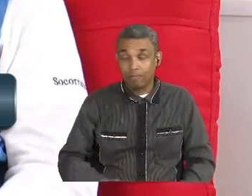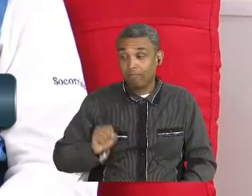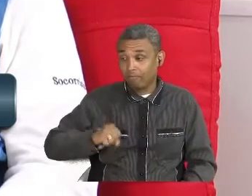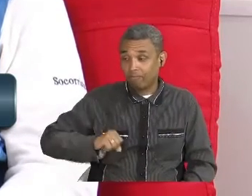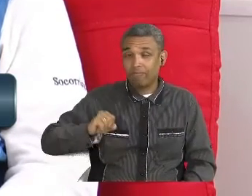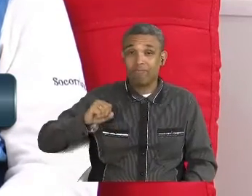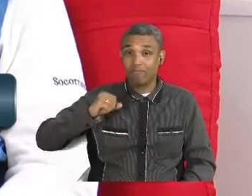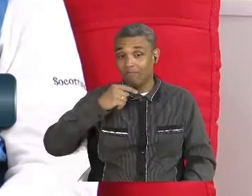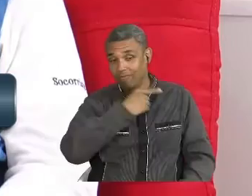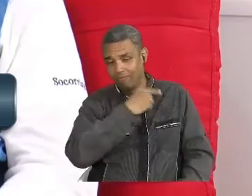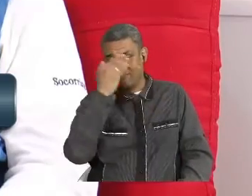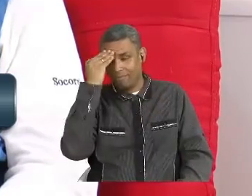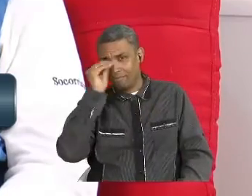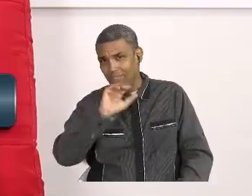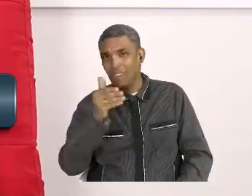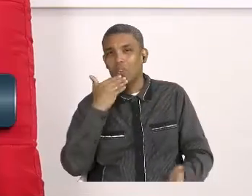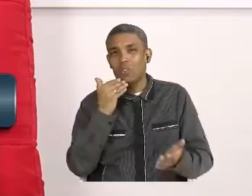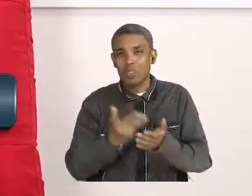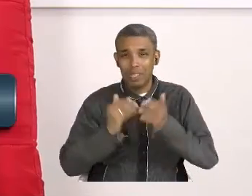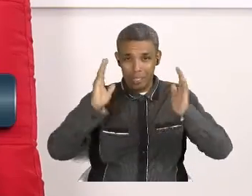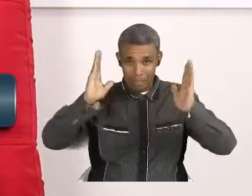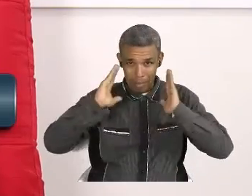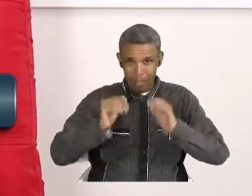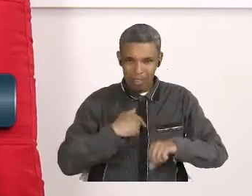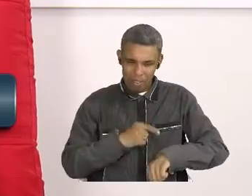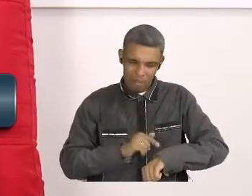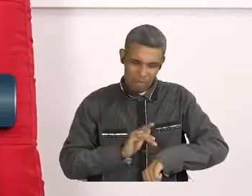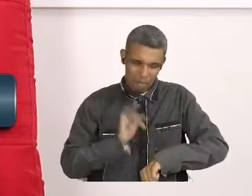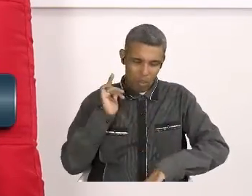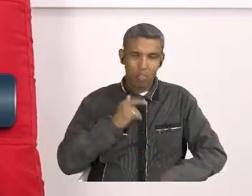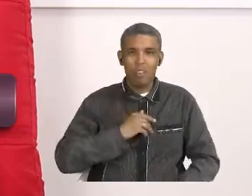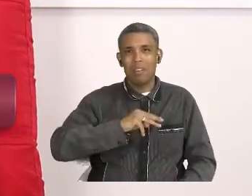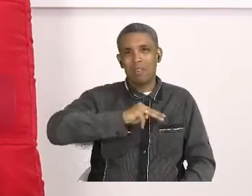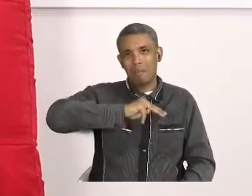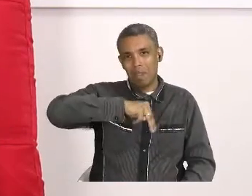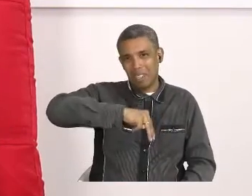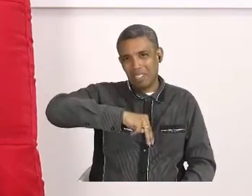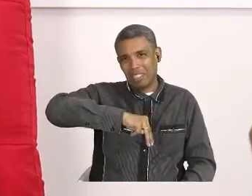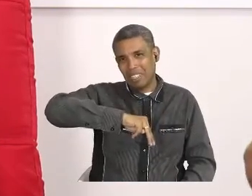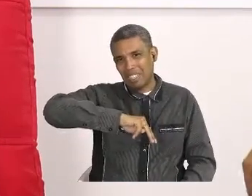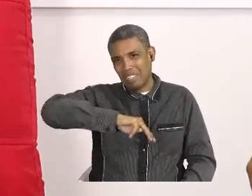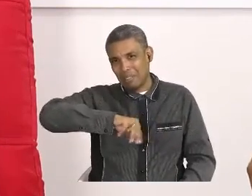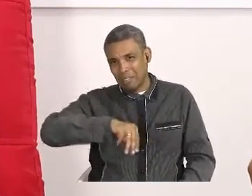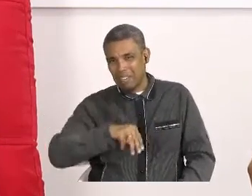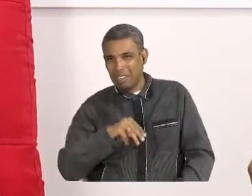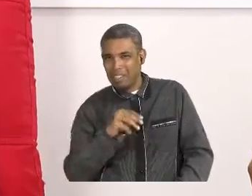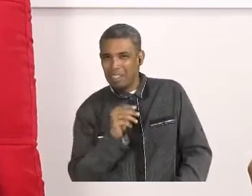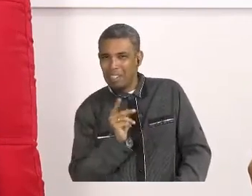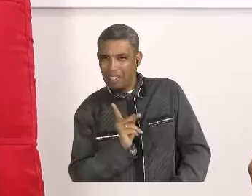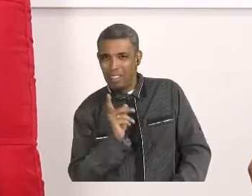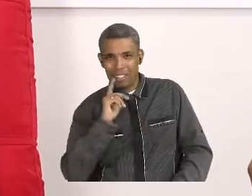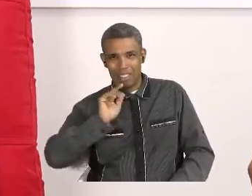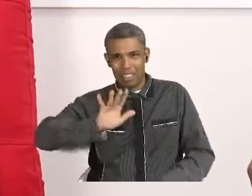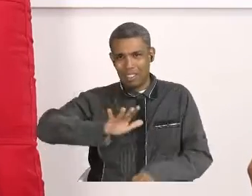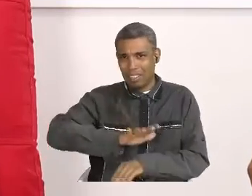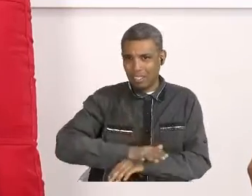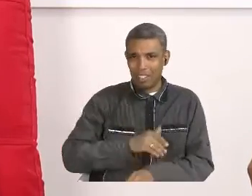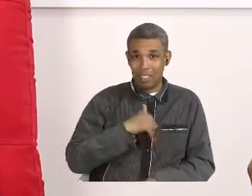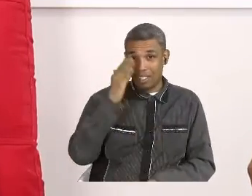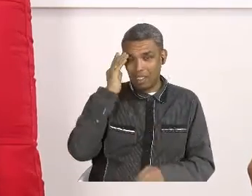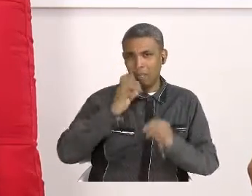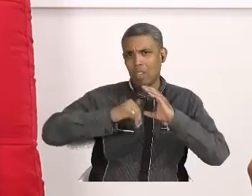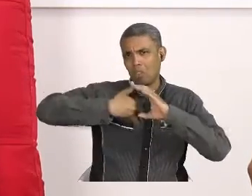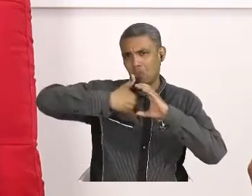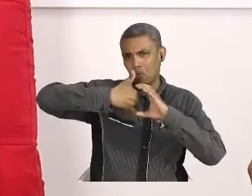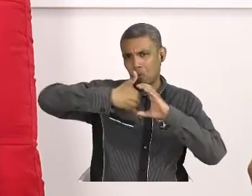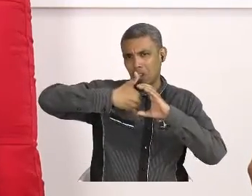Ustedes, amables televidentes, gracias por acompañarnos muy puntualmente de martes a viernes a las 5 de la tarde. Recuerden, vamos a tener un WhatsApp